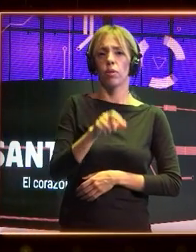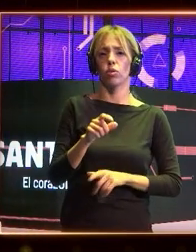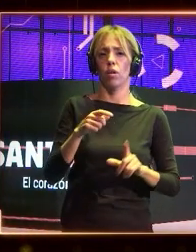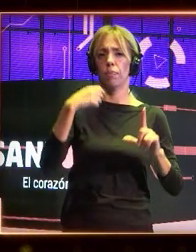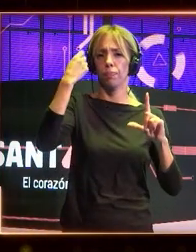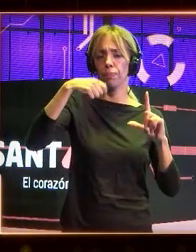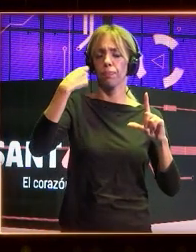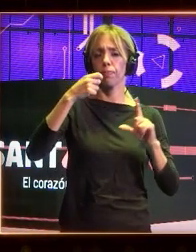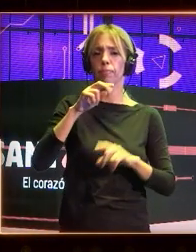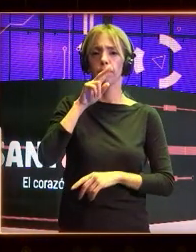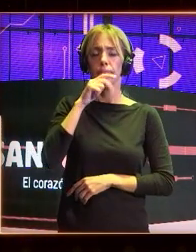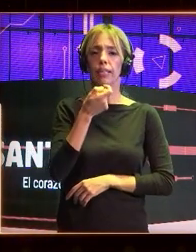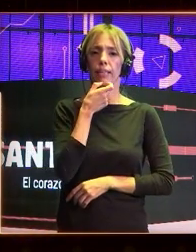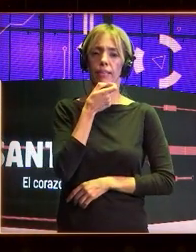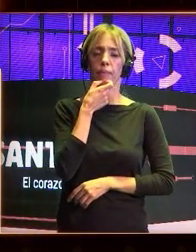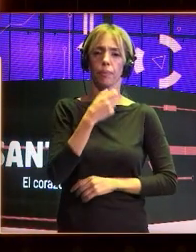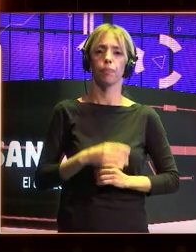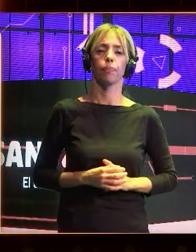dar